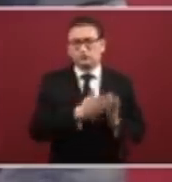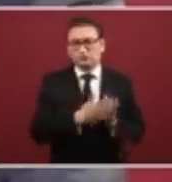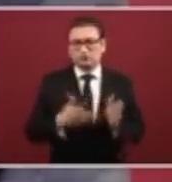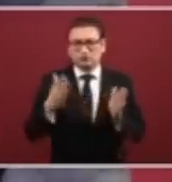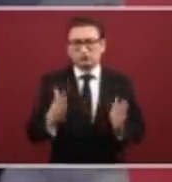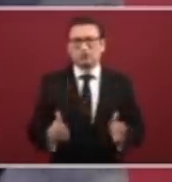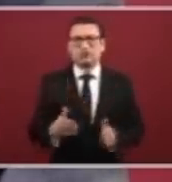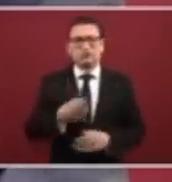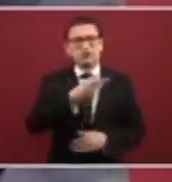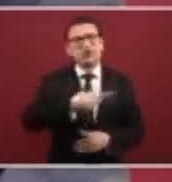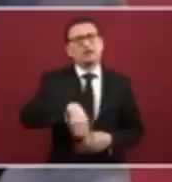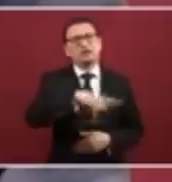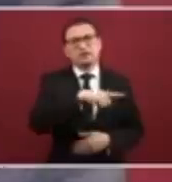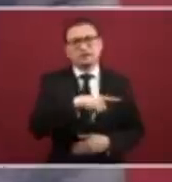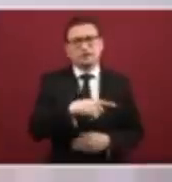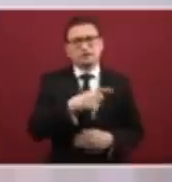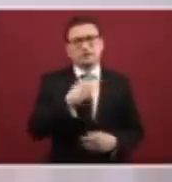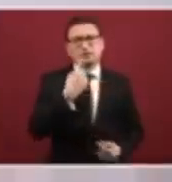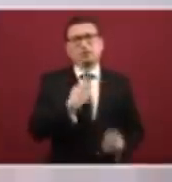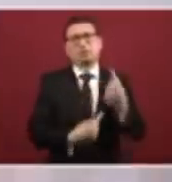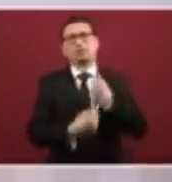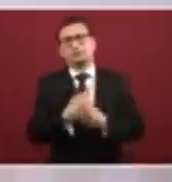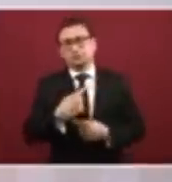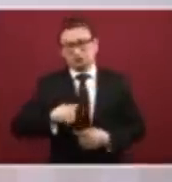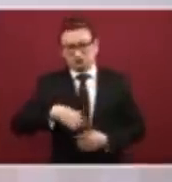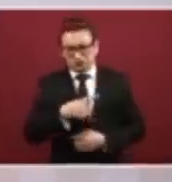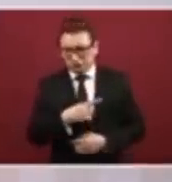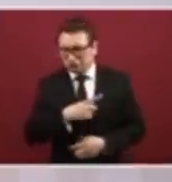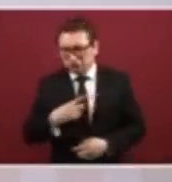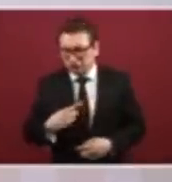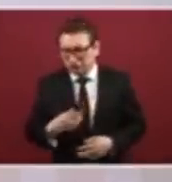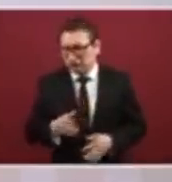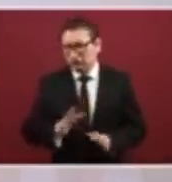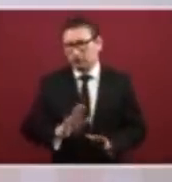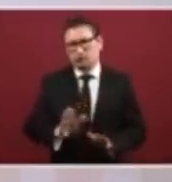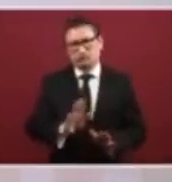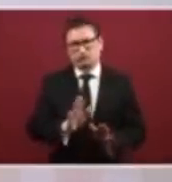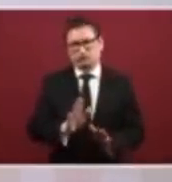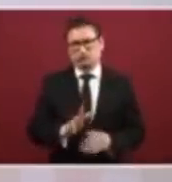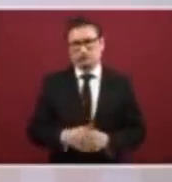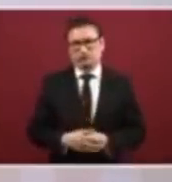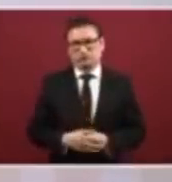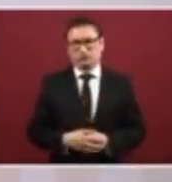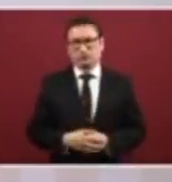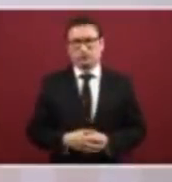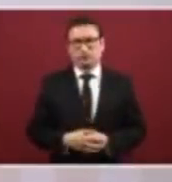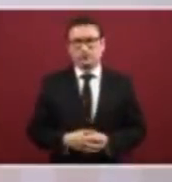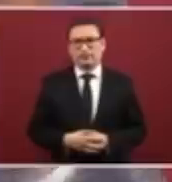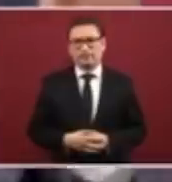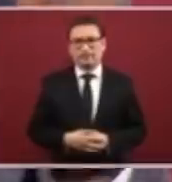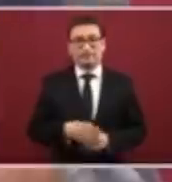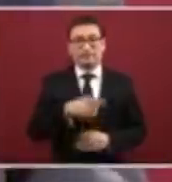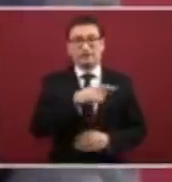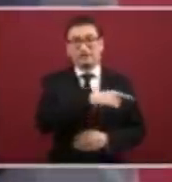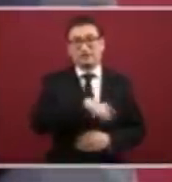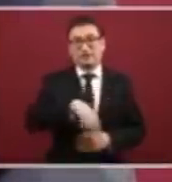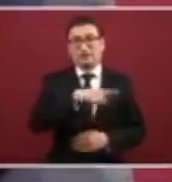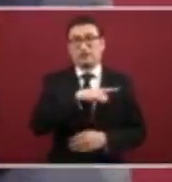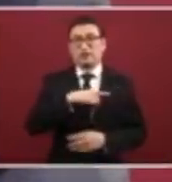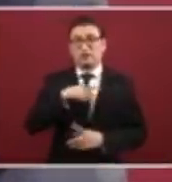y nos culpan de la deuda, no de manera directa, porque sería el colmo,